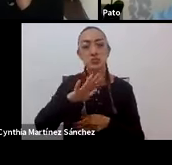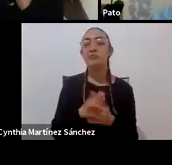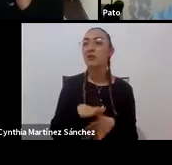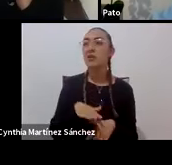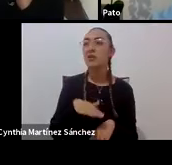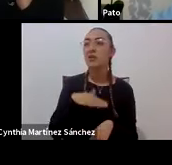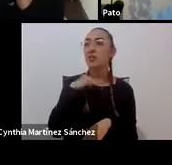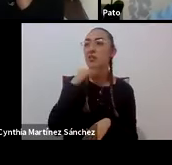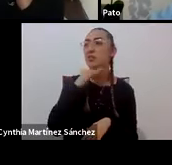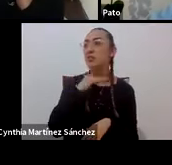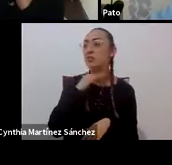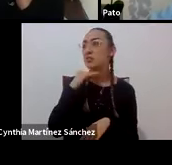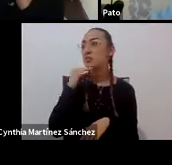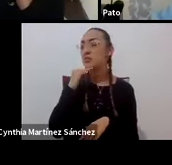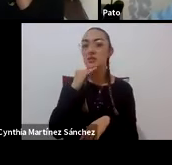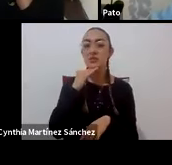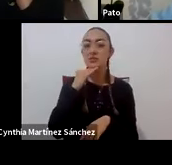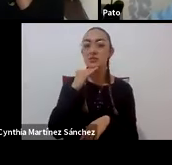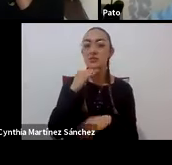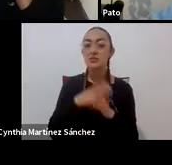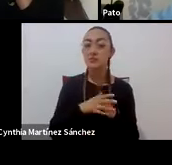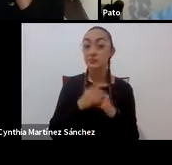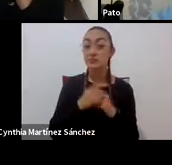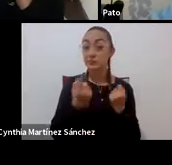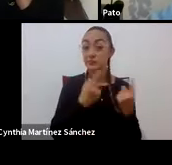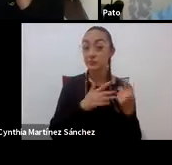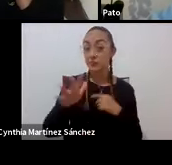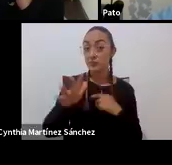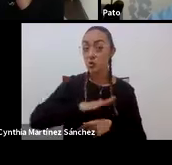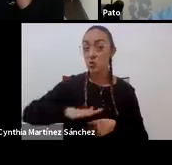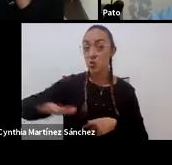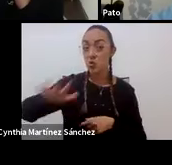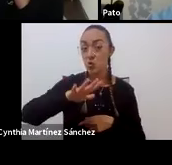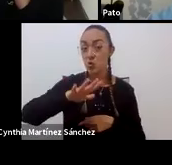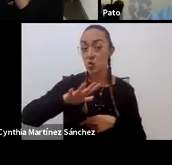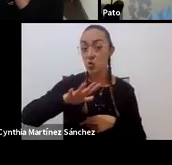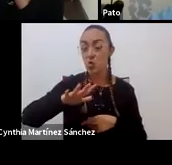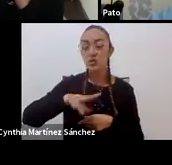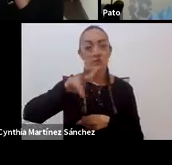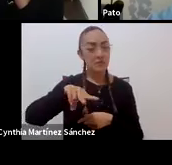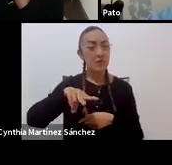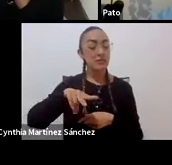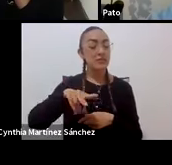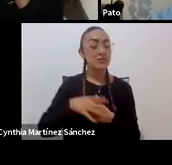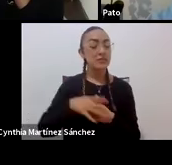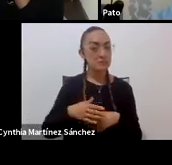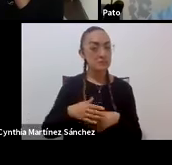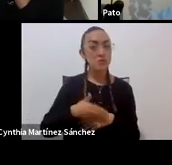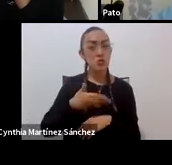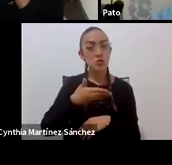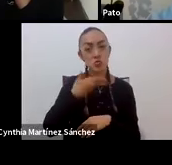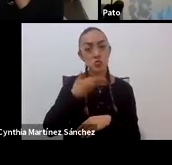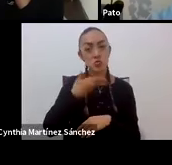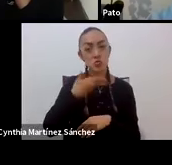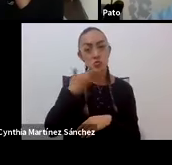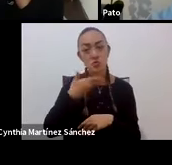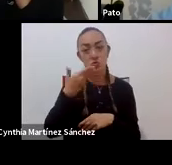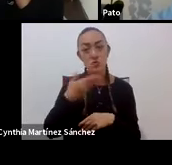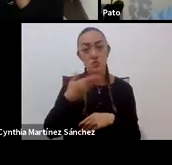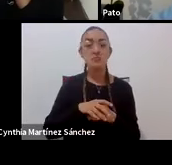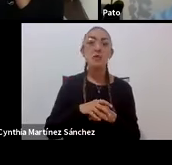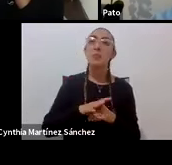estas colonias, estas zonas han vivido procesos de indiferencia desde el gobierno y desde el resto de